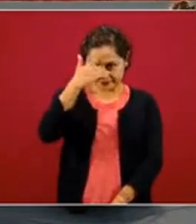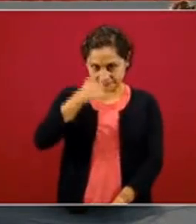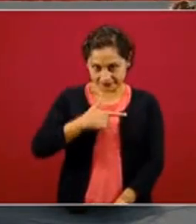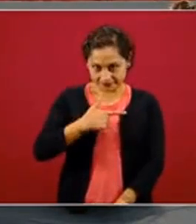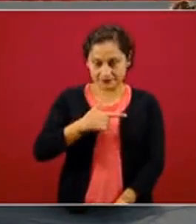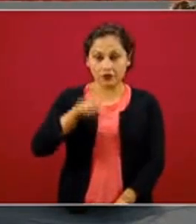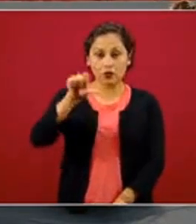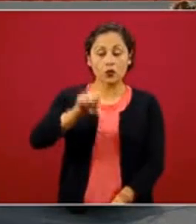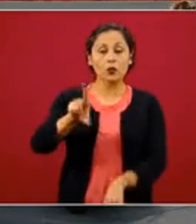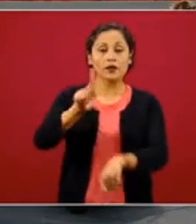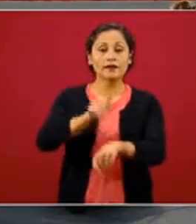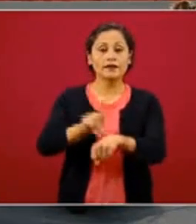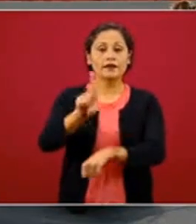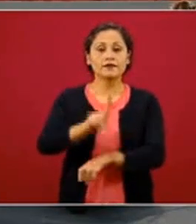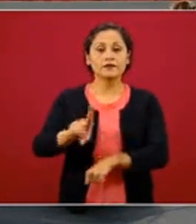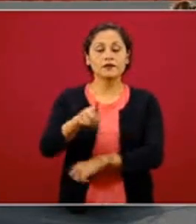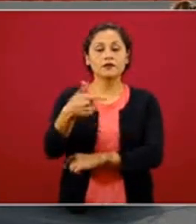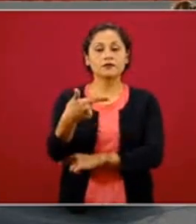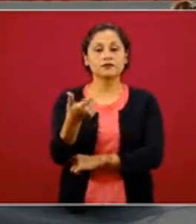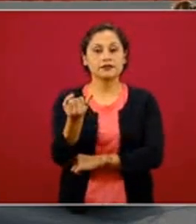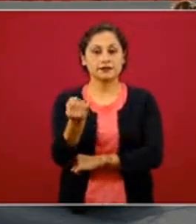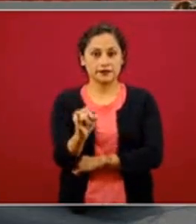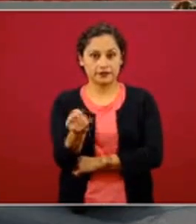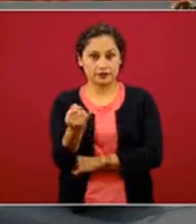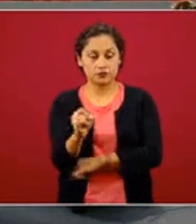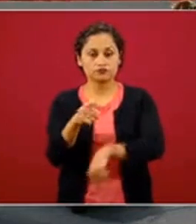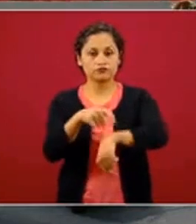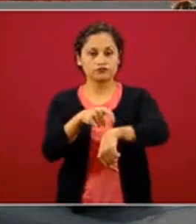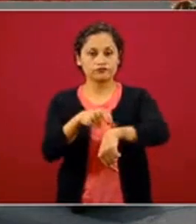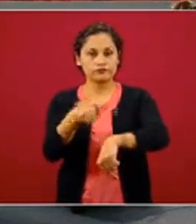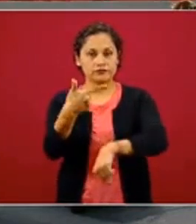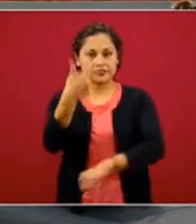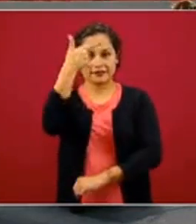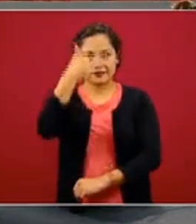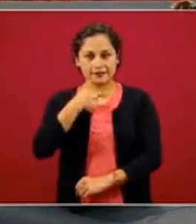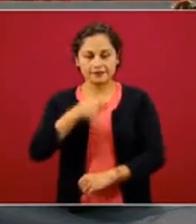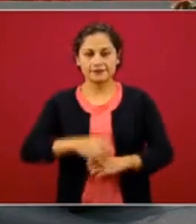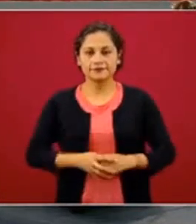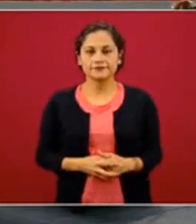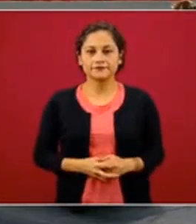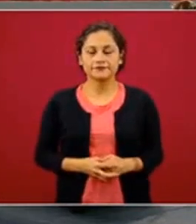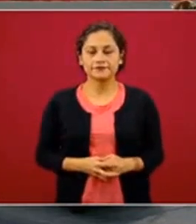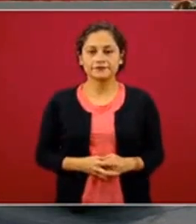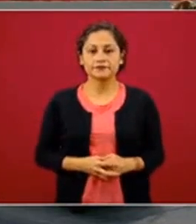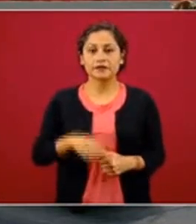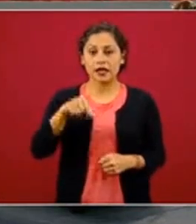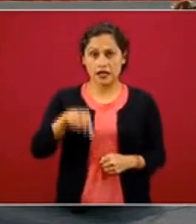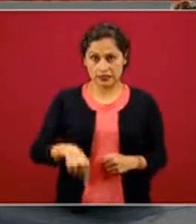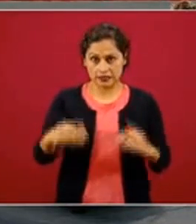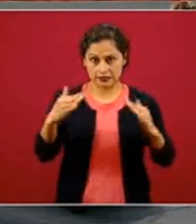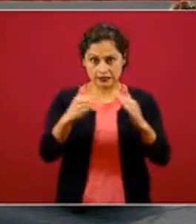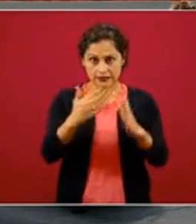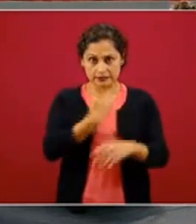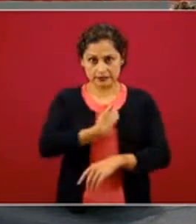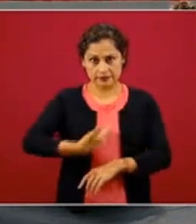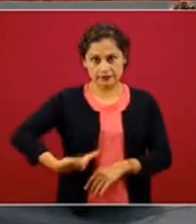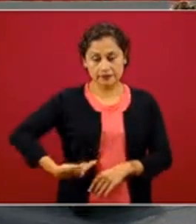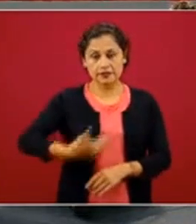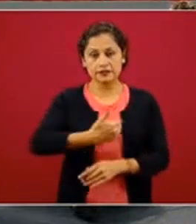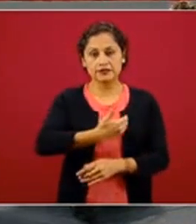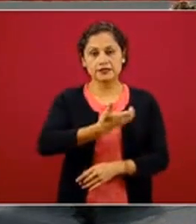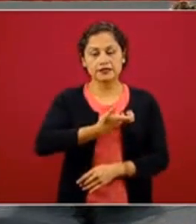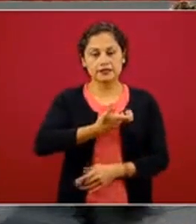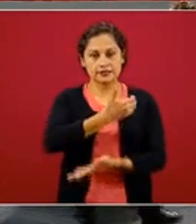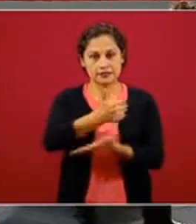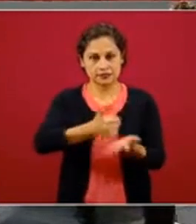domingo 7 de junio, son las 19 horas. Estamos en el Palacio Nacional, en México, en la Ciudad de